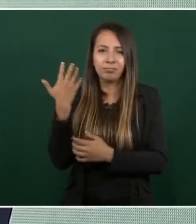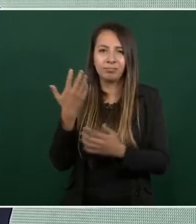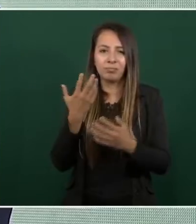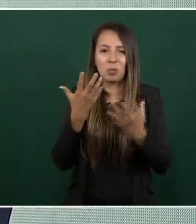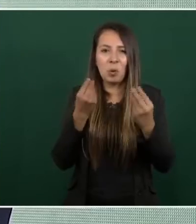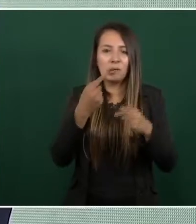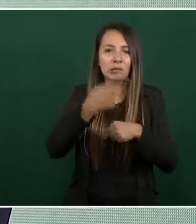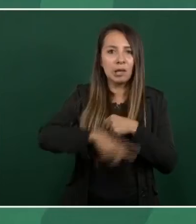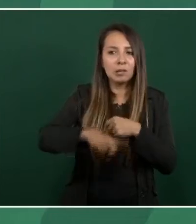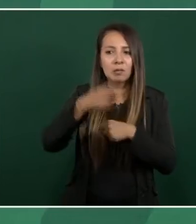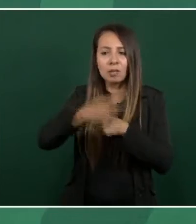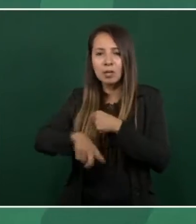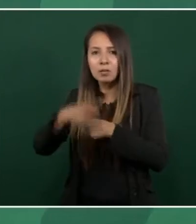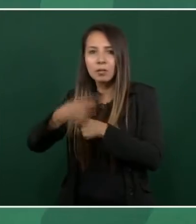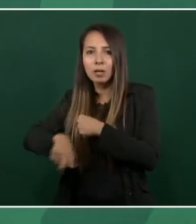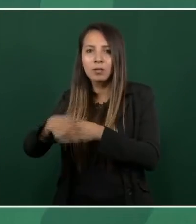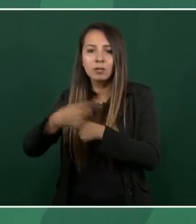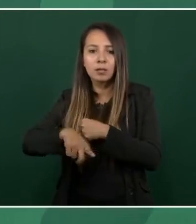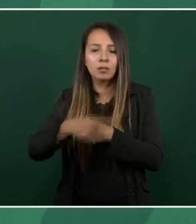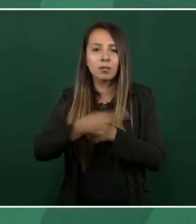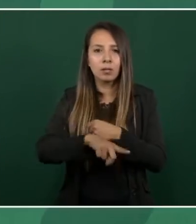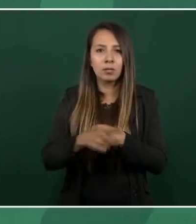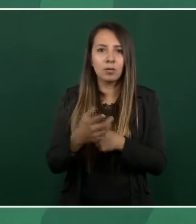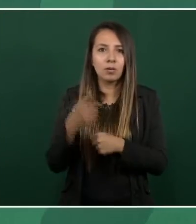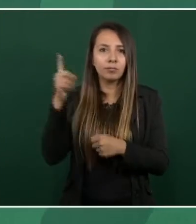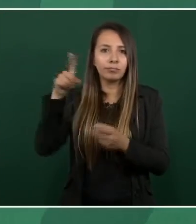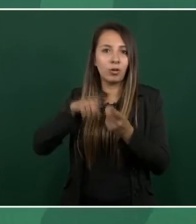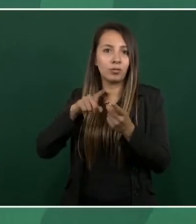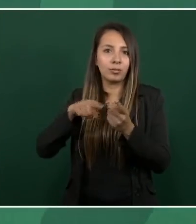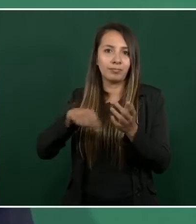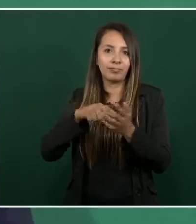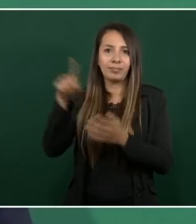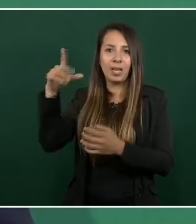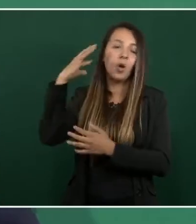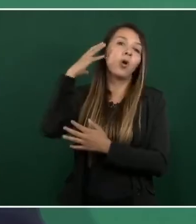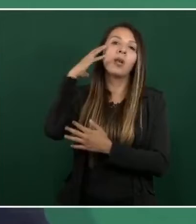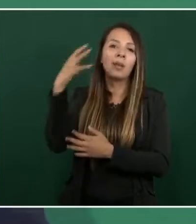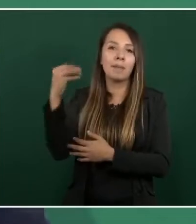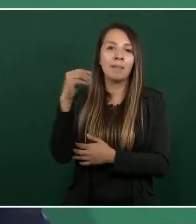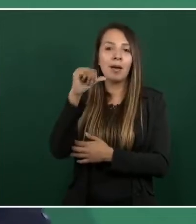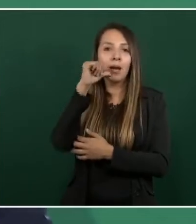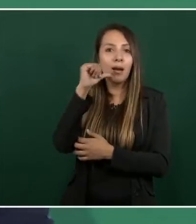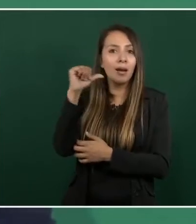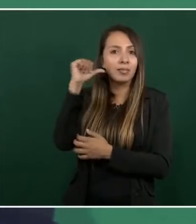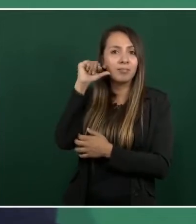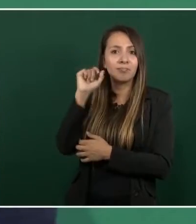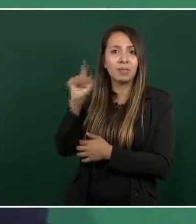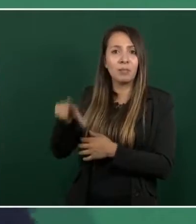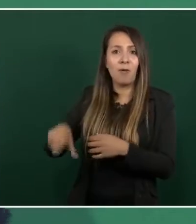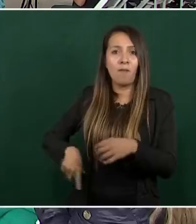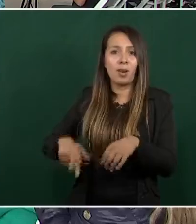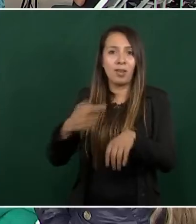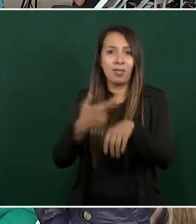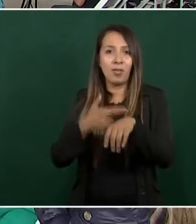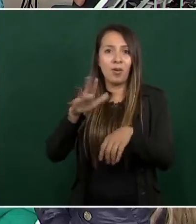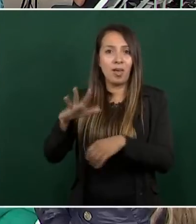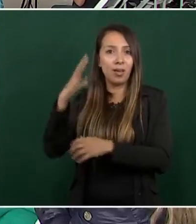mucho daño en Colima. Ayer hasta la propia gobernadora de